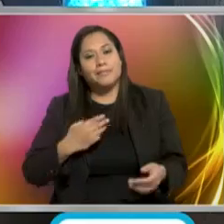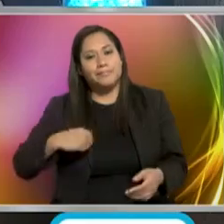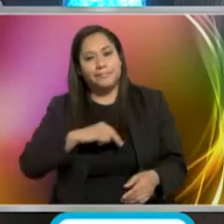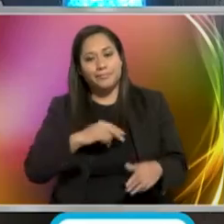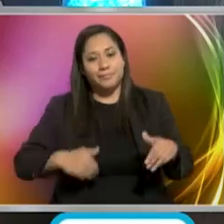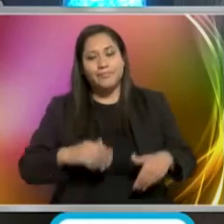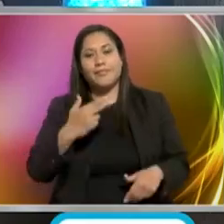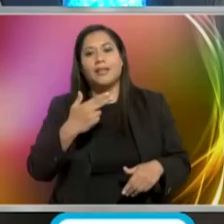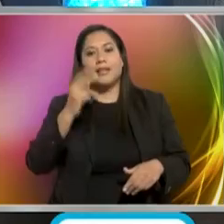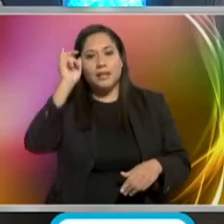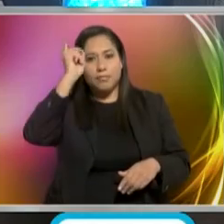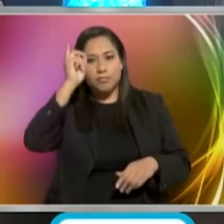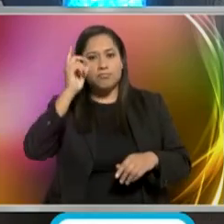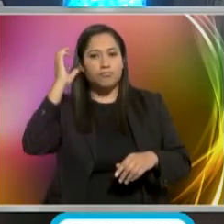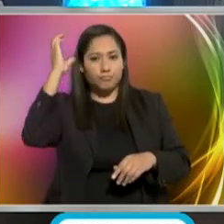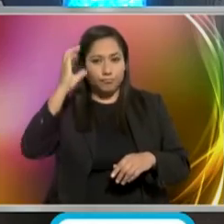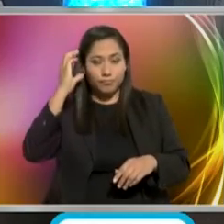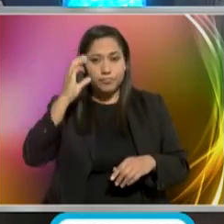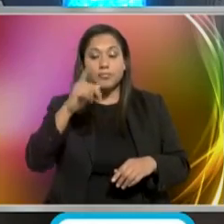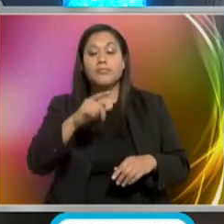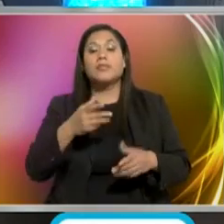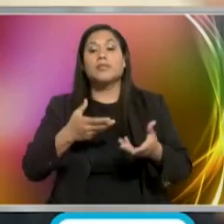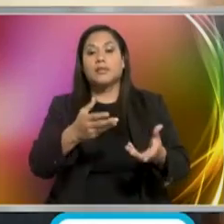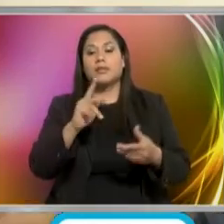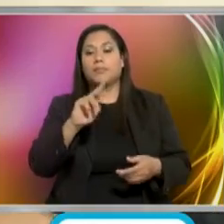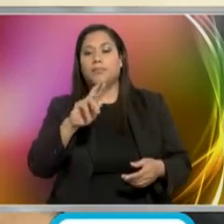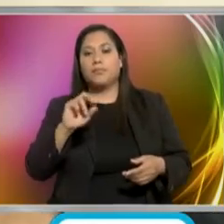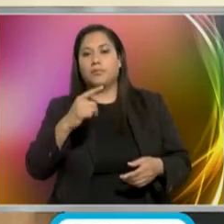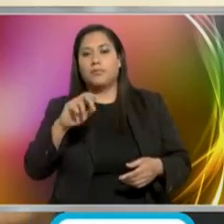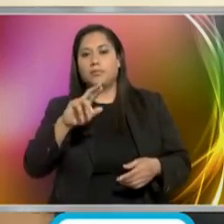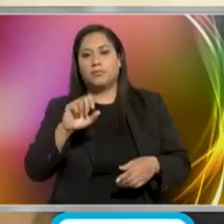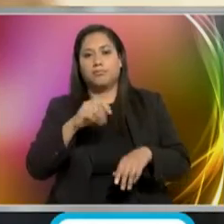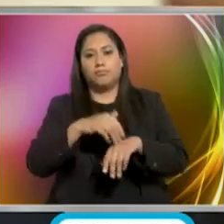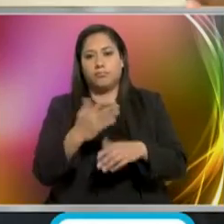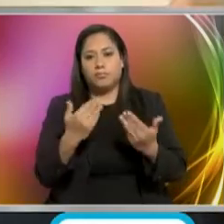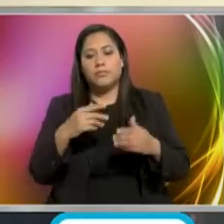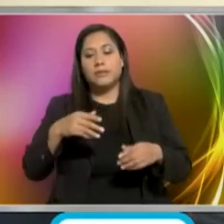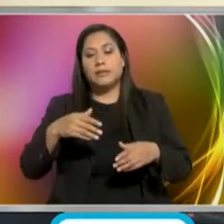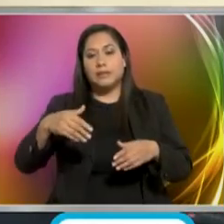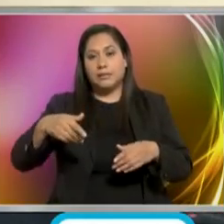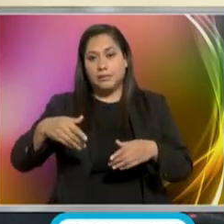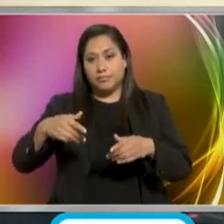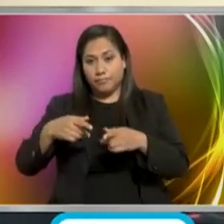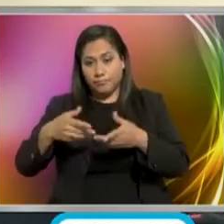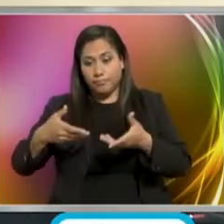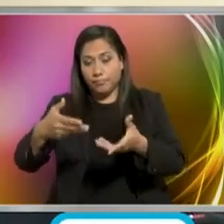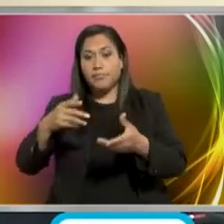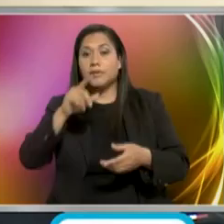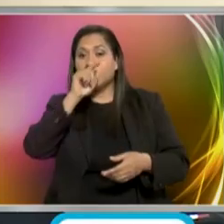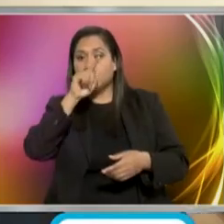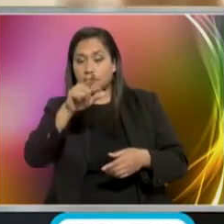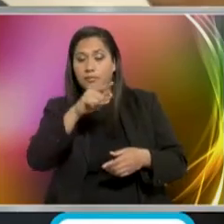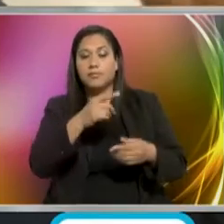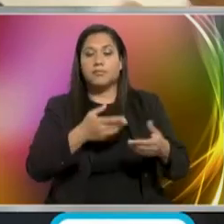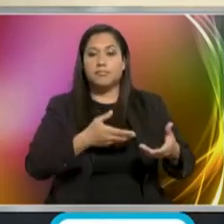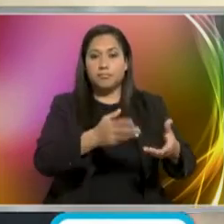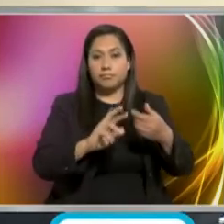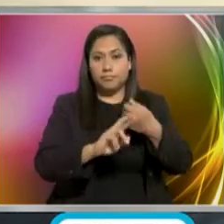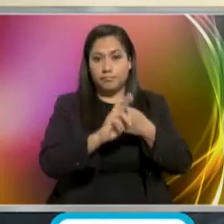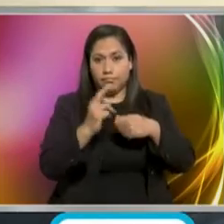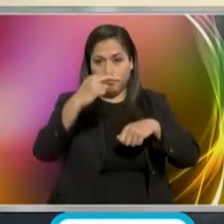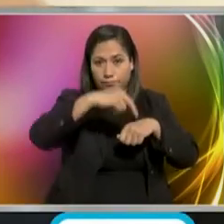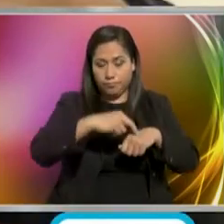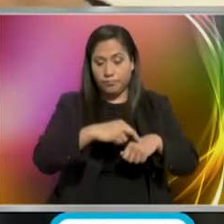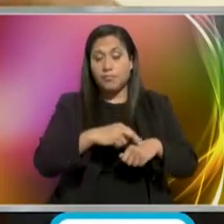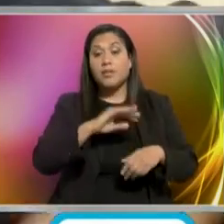en el Teatro Hipódromo Condesa. Sí. Sí, Avenida Progreso sin número, entre Avenida Jalisco y Avenida Revolución. Y bueno, toda la gente